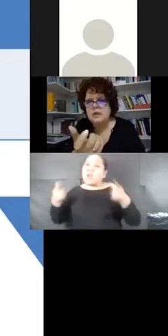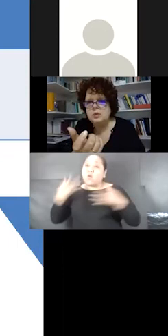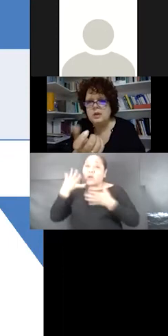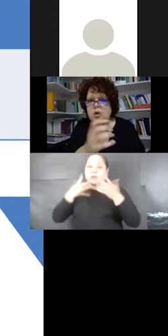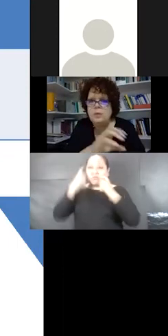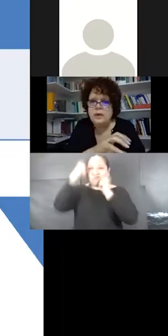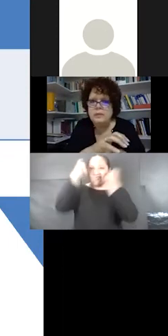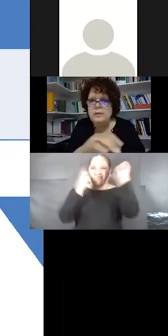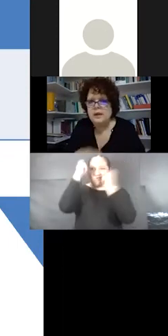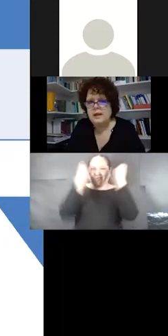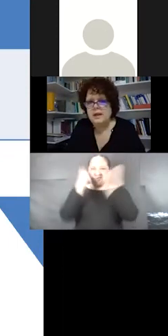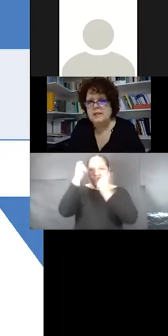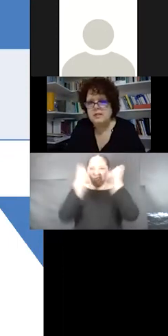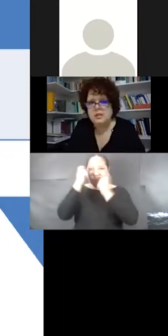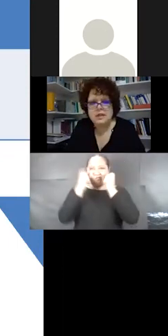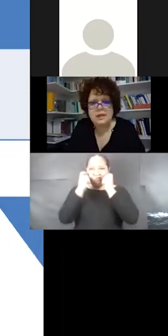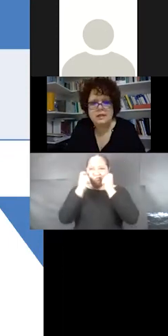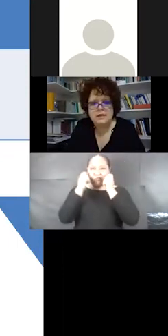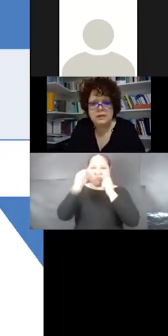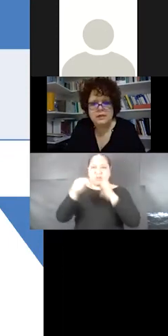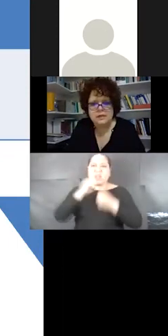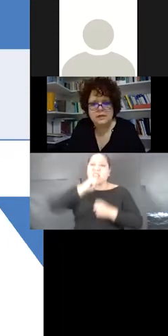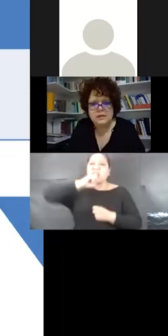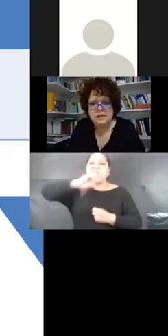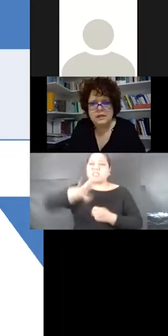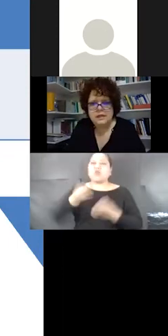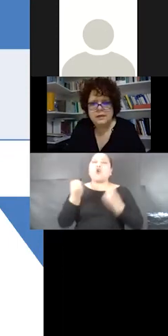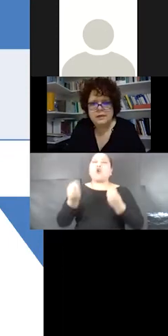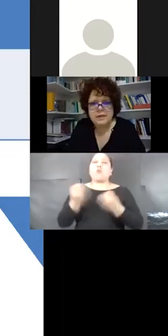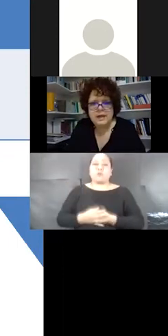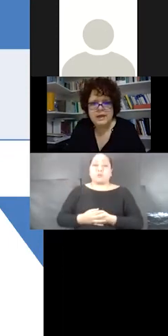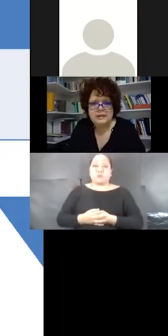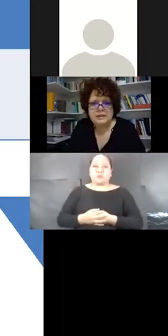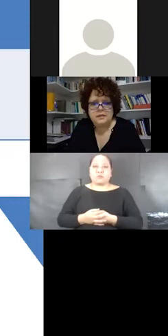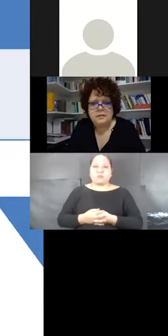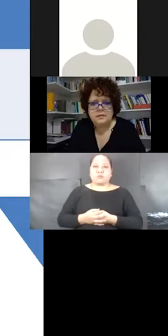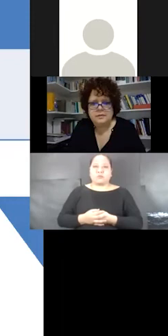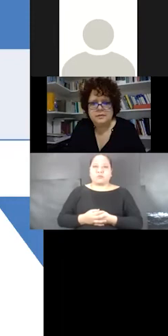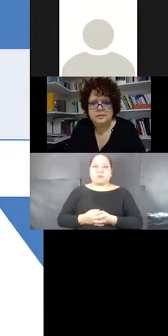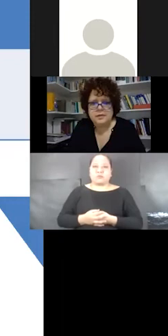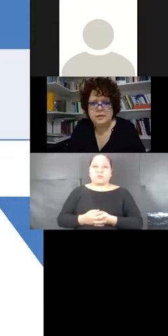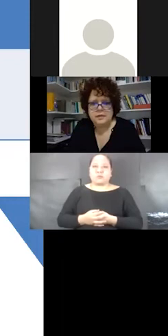expresión gestual y corporal para marcar la intencionalidad y la fuerza. Ven acá, es esto.